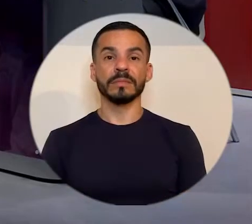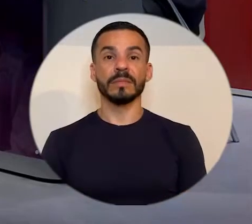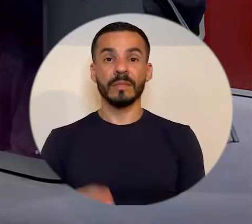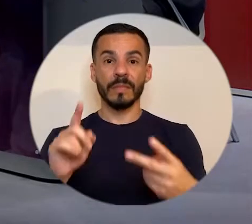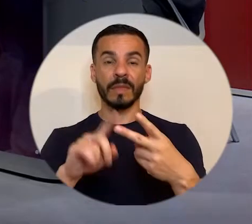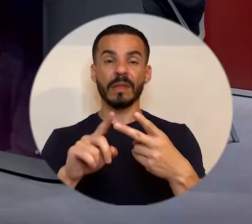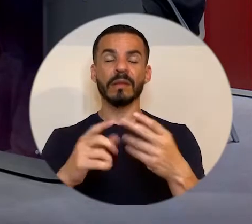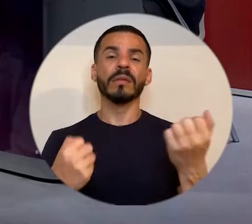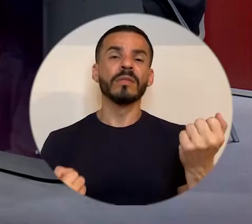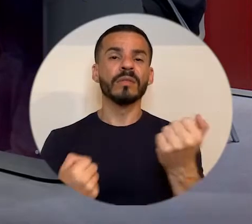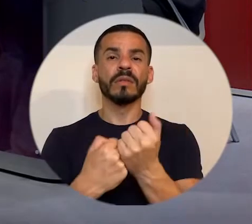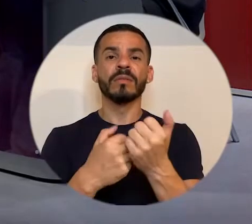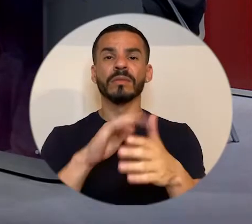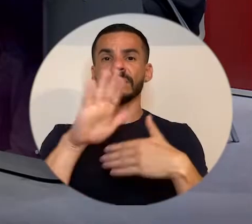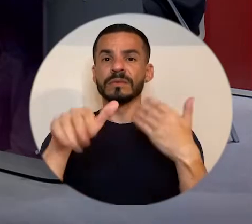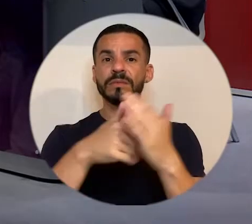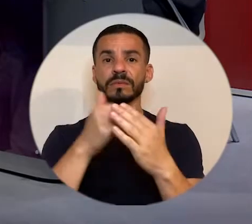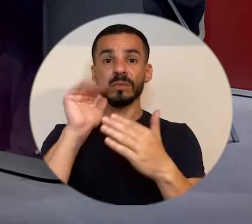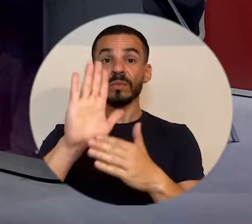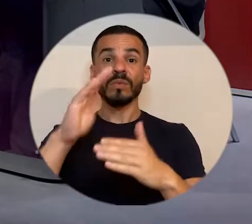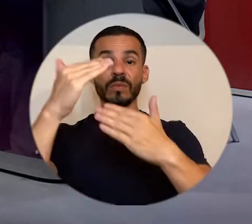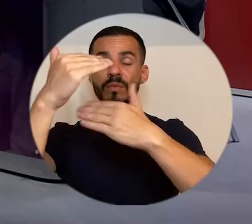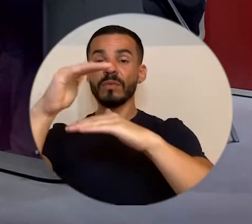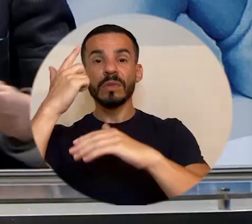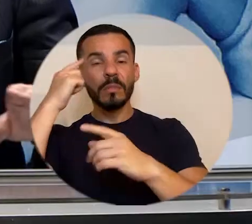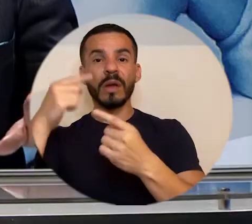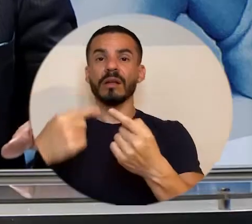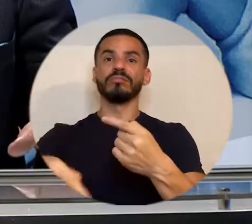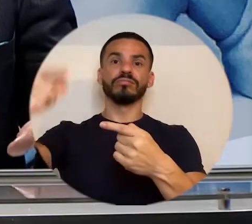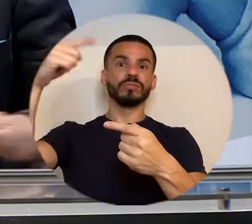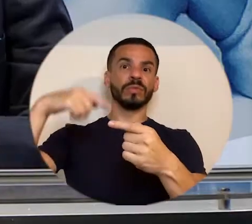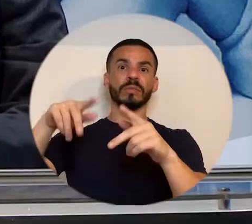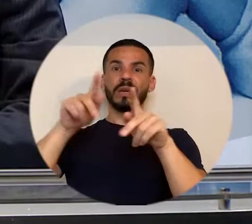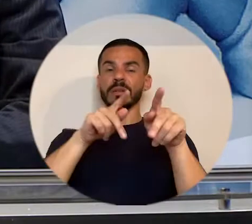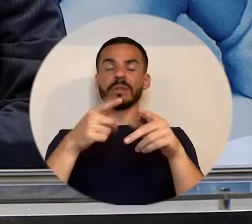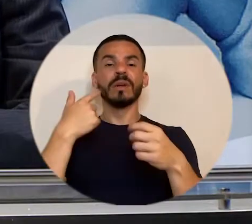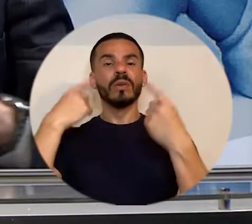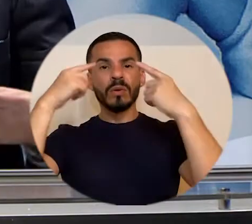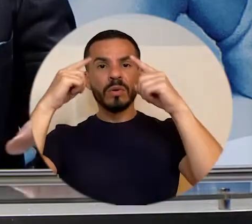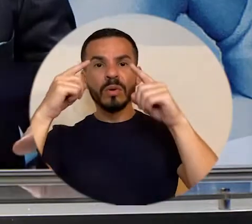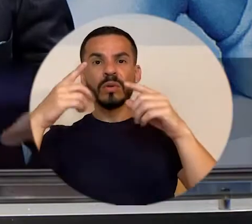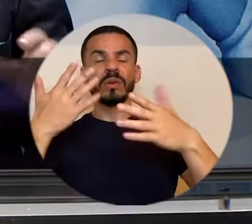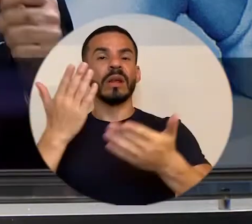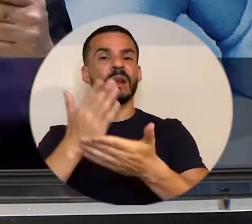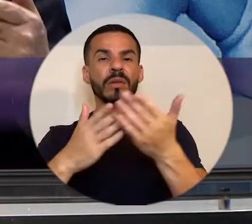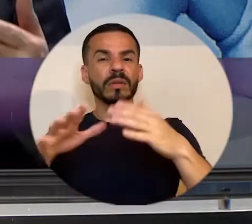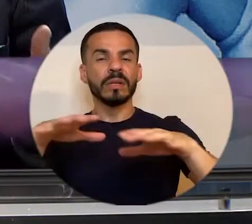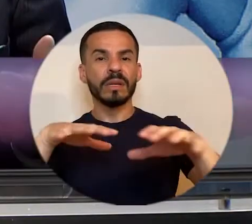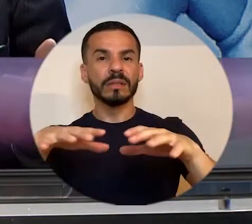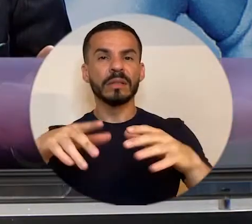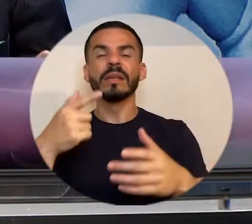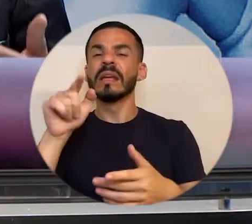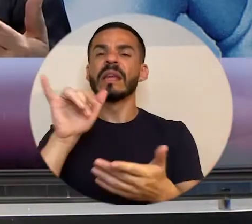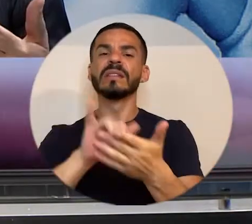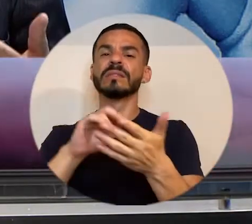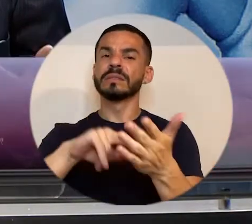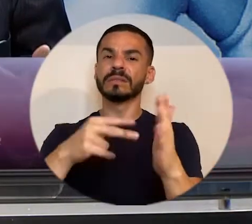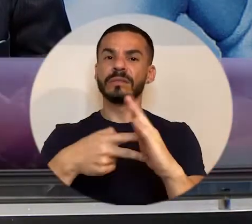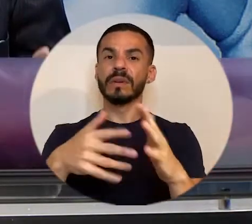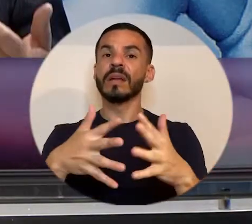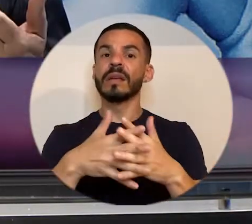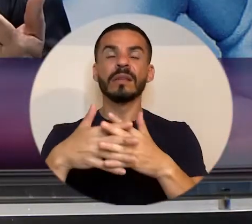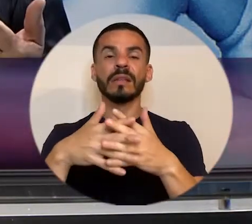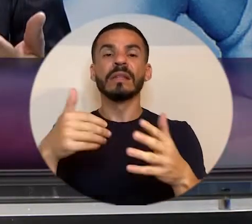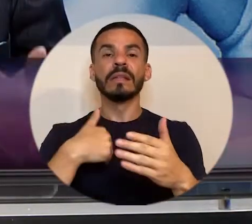elemento. Y en tercero, han reforzado todas sus fronteras para devolver a la gente y para lograr ciertas actividades. ¿Qué nos dice